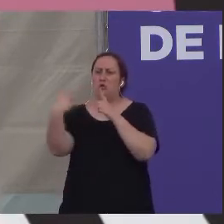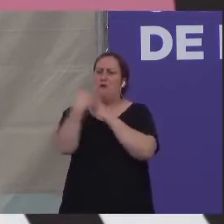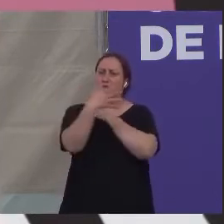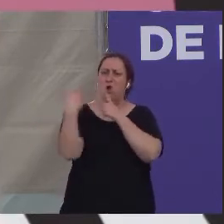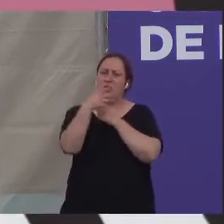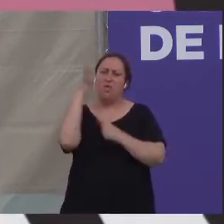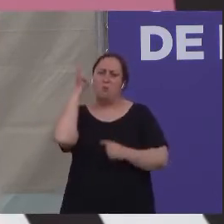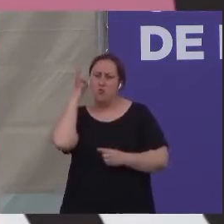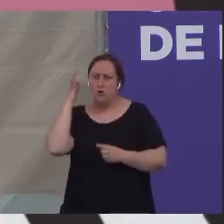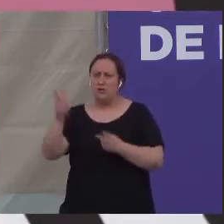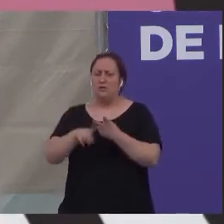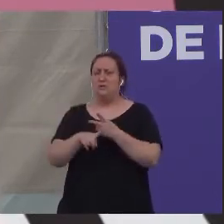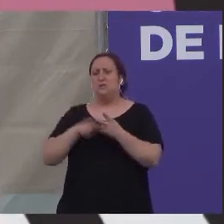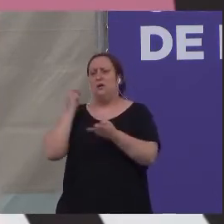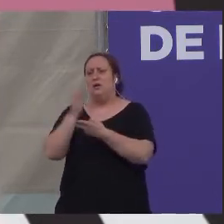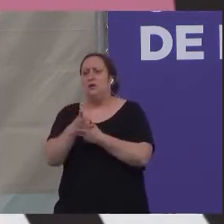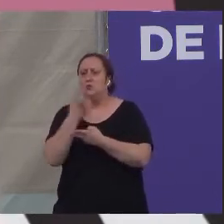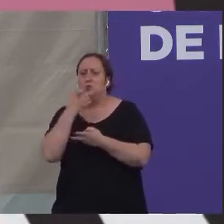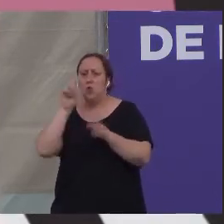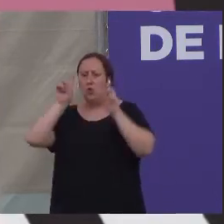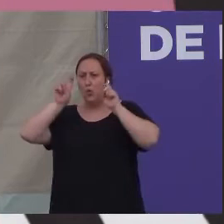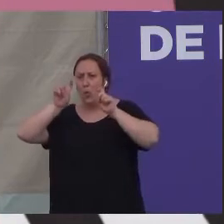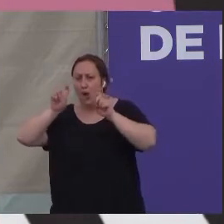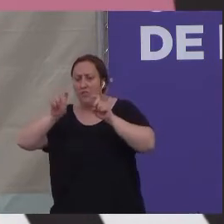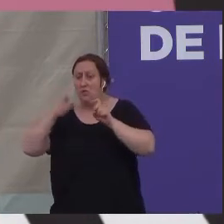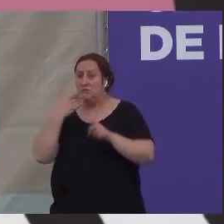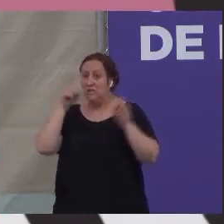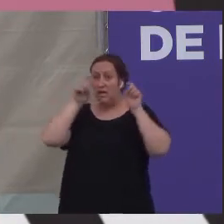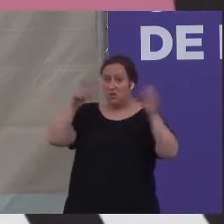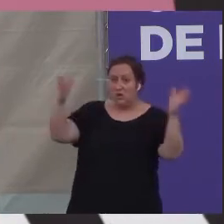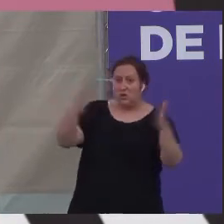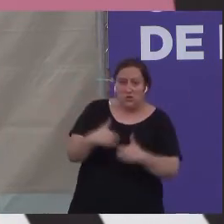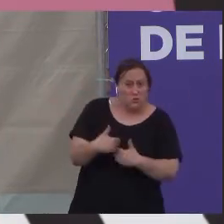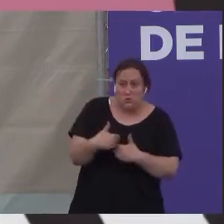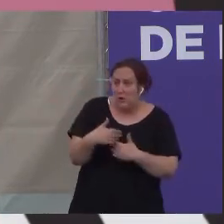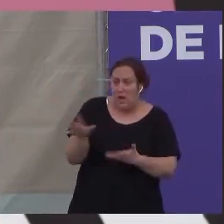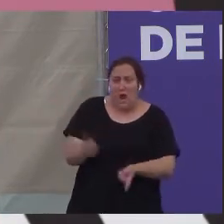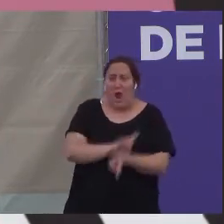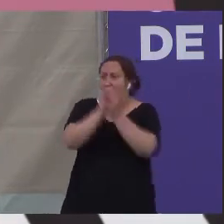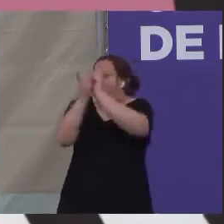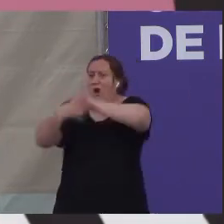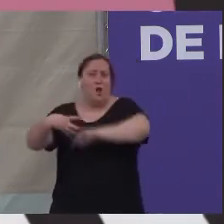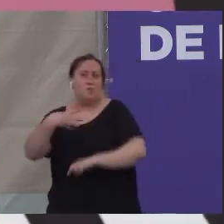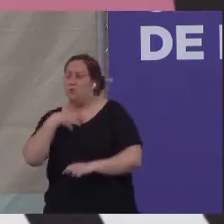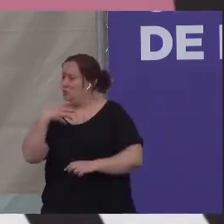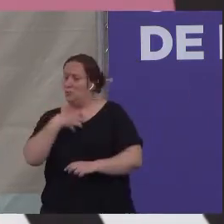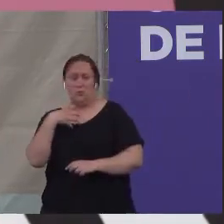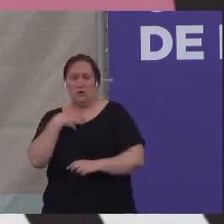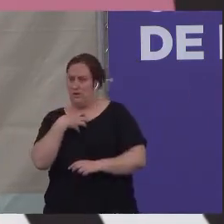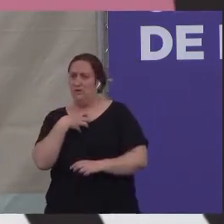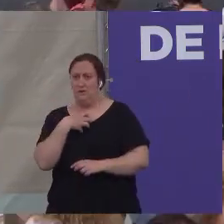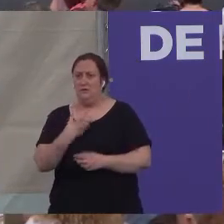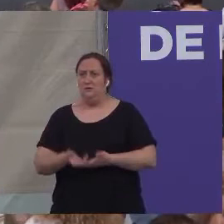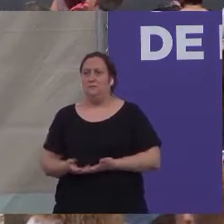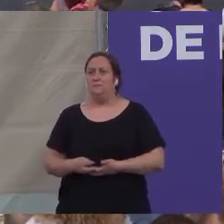mujeres. Son retos que tienen que ver con la educación. Sin educación no hacemos nada. Para cambiar el mundo hay que educar.